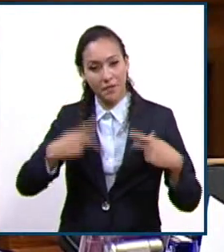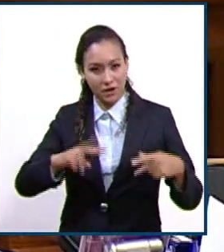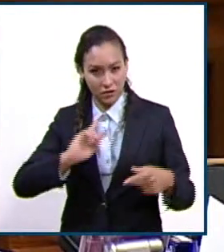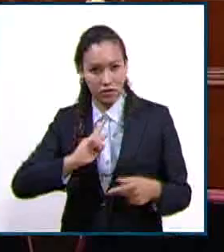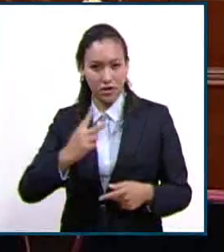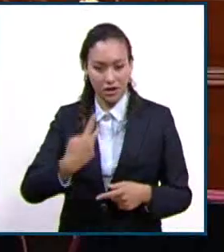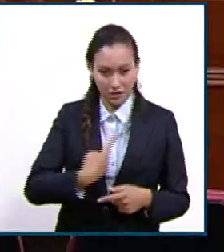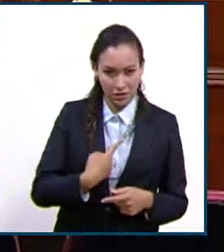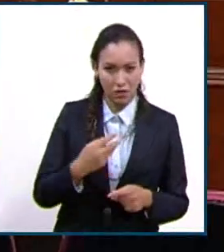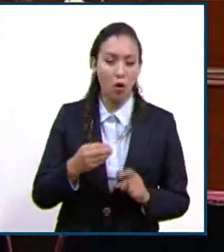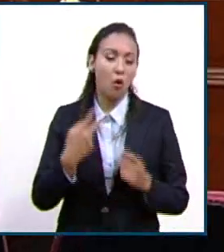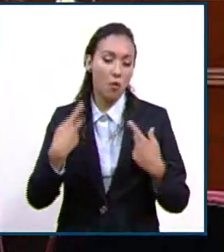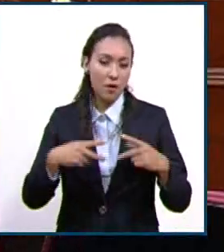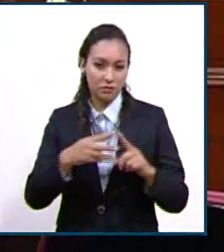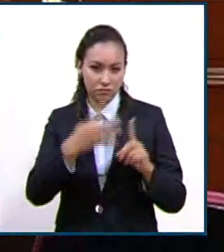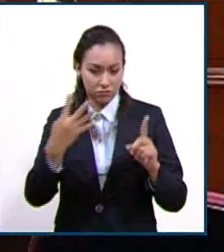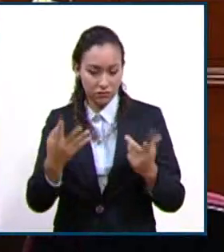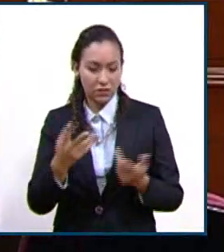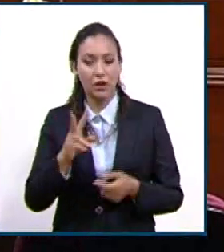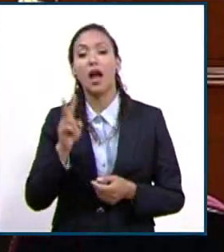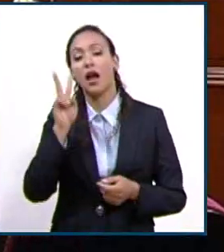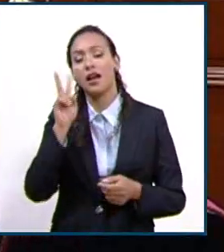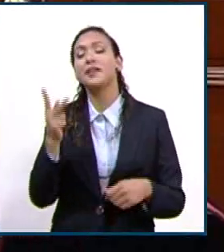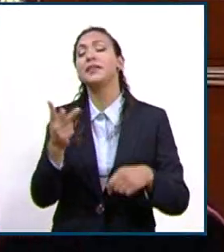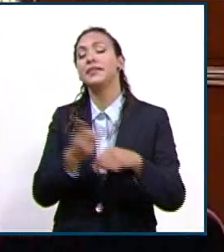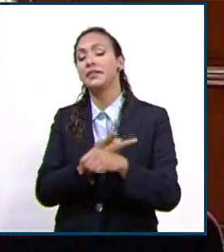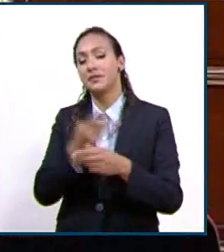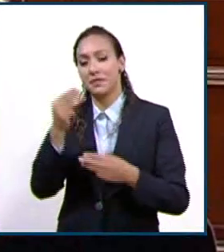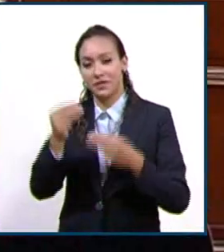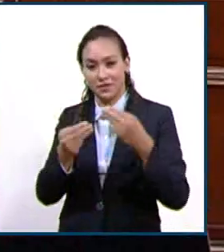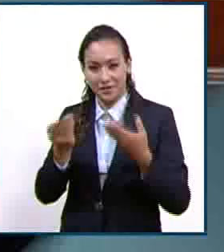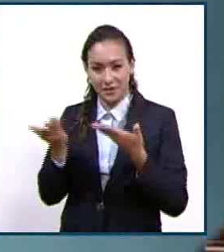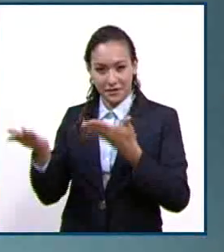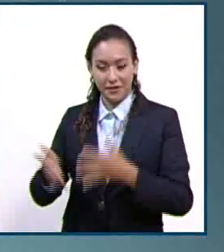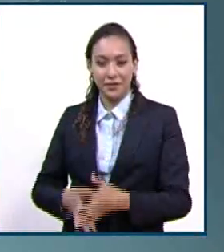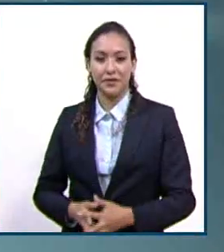diversidad sexogenérica. Escuchemos nuevamente a la ministra ponente.